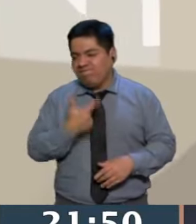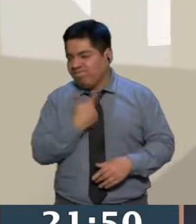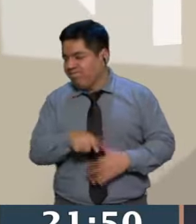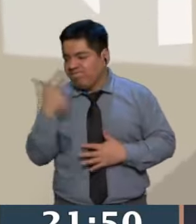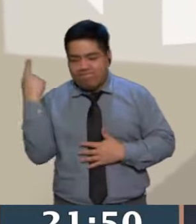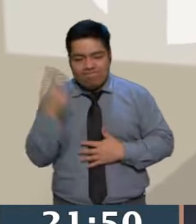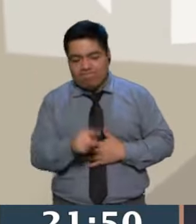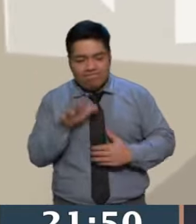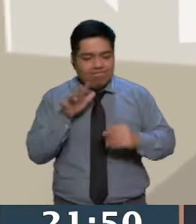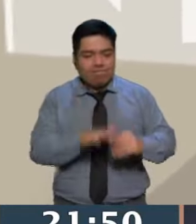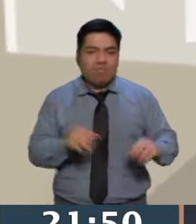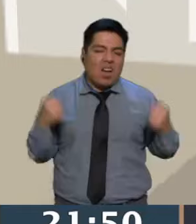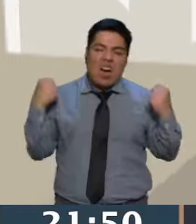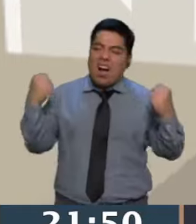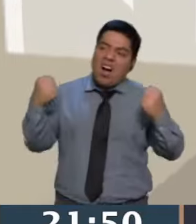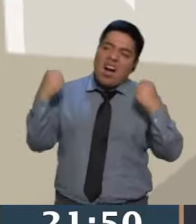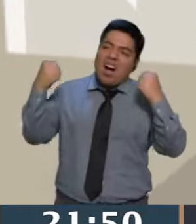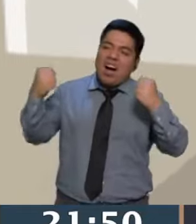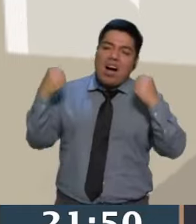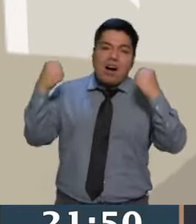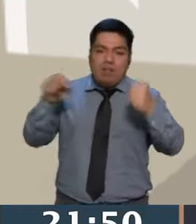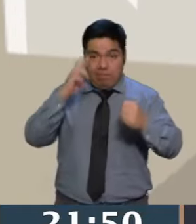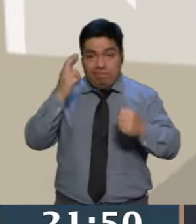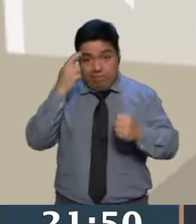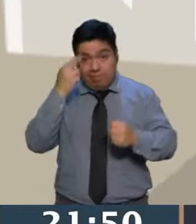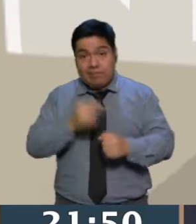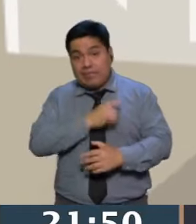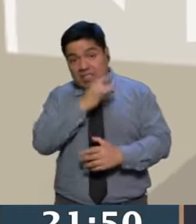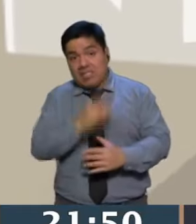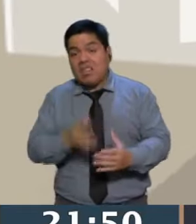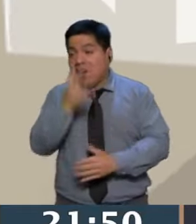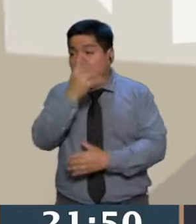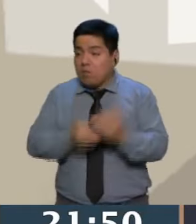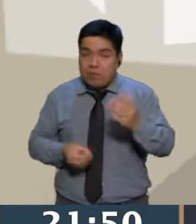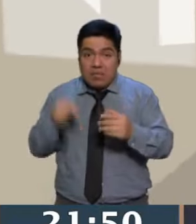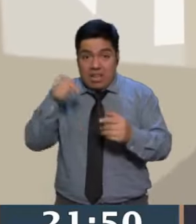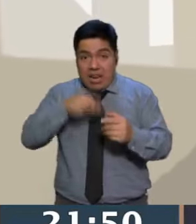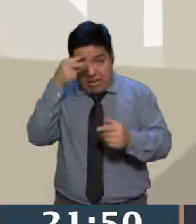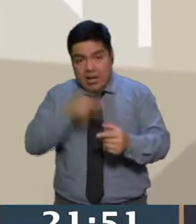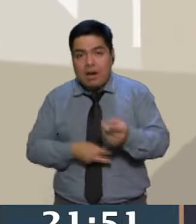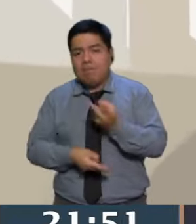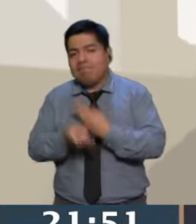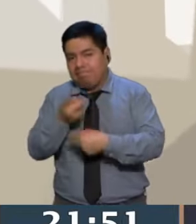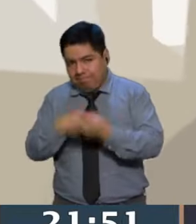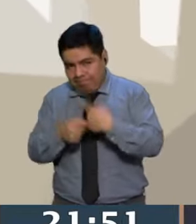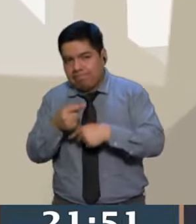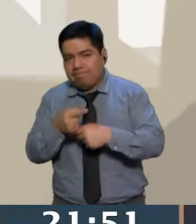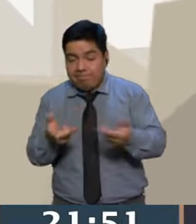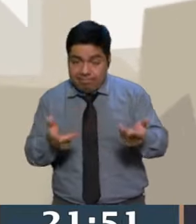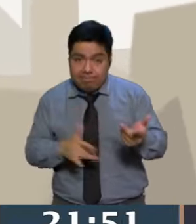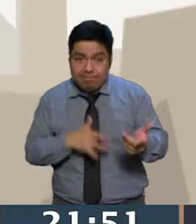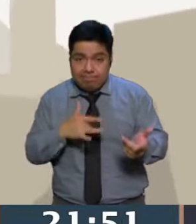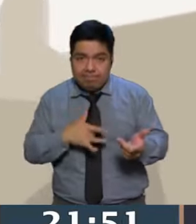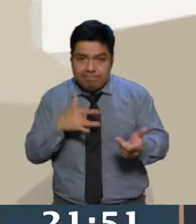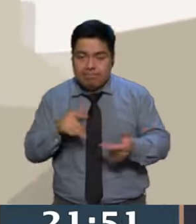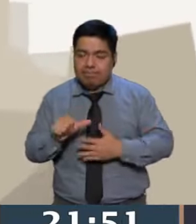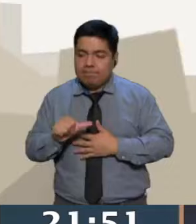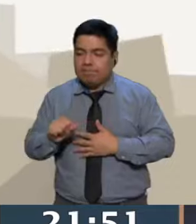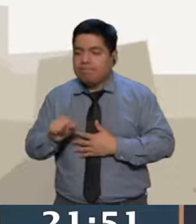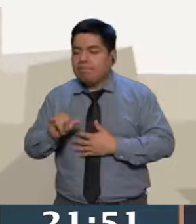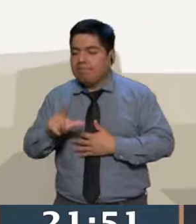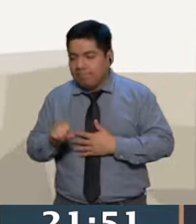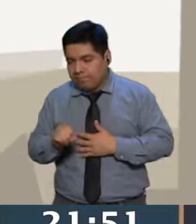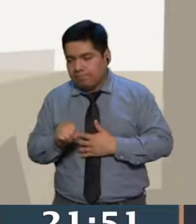estaba conforme con la dictadura y que salió de ese país, y muchos de ellos vinieron a México